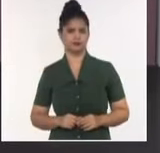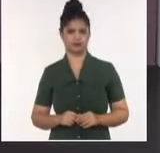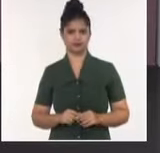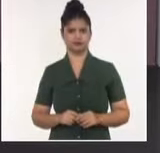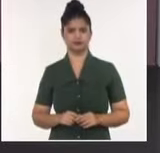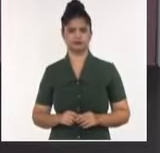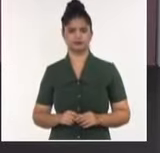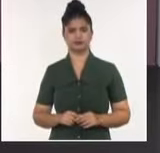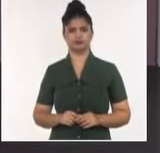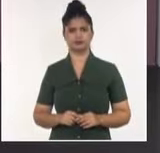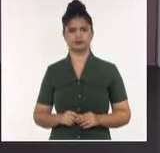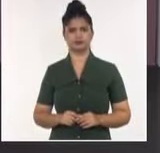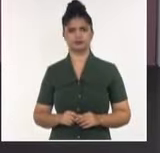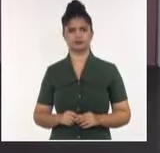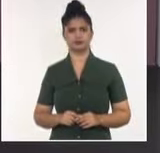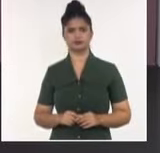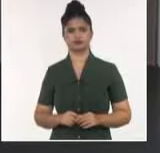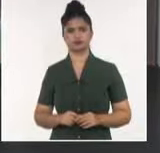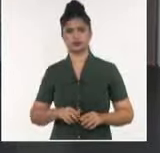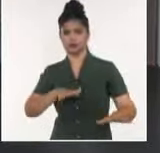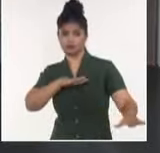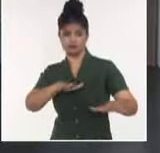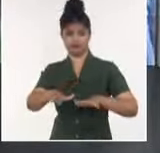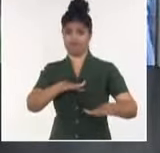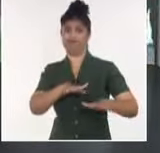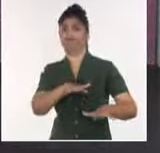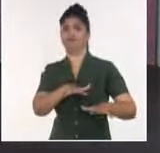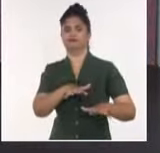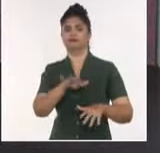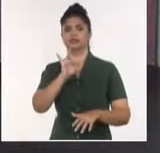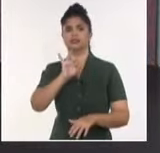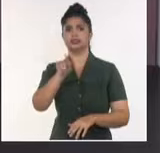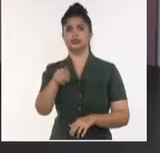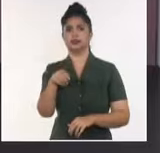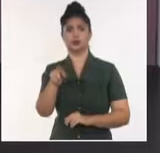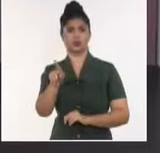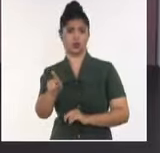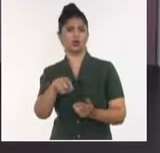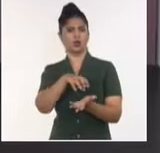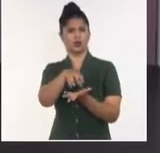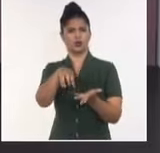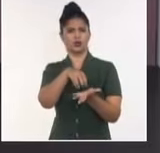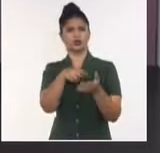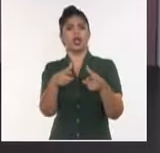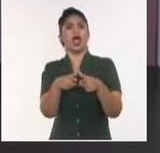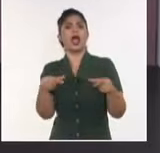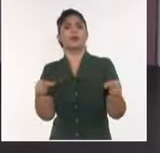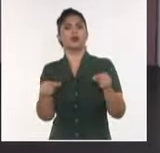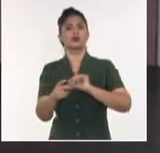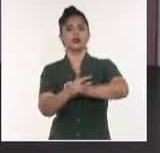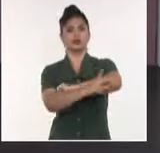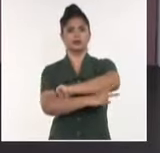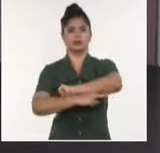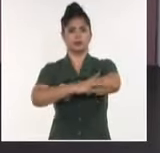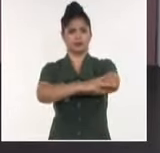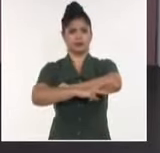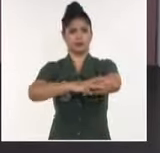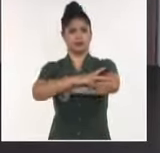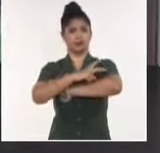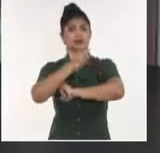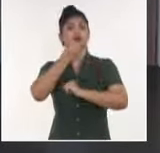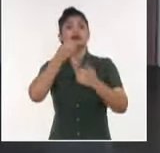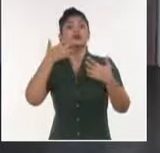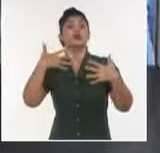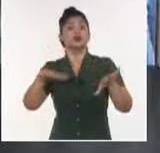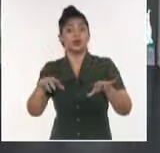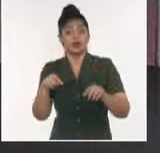Y un terremoto de 7.1 en la escala de Richter sacudió hoy el suroeste de Japón, provocando avisos de tsunami, pero sin pérdidas